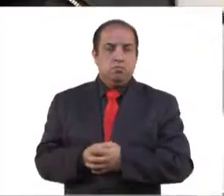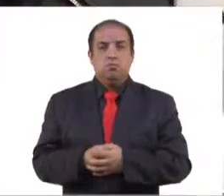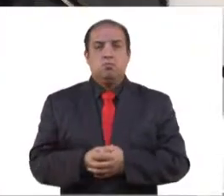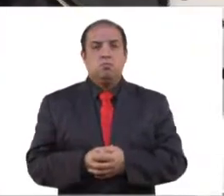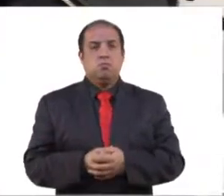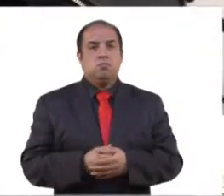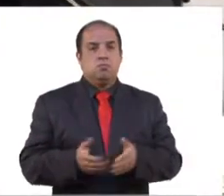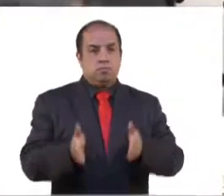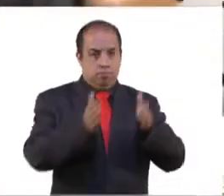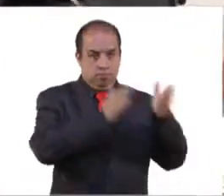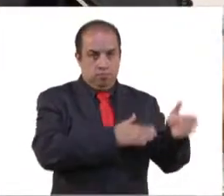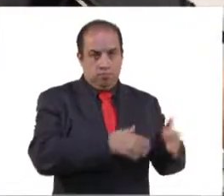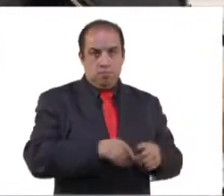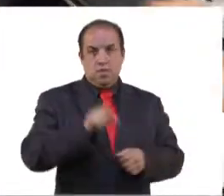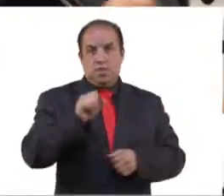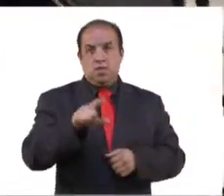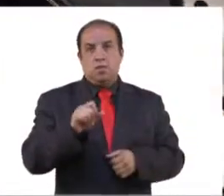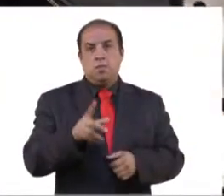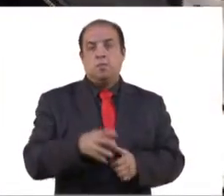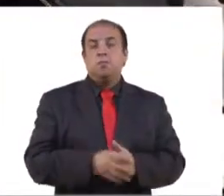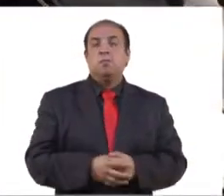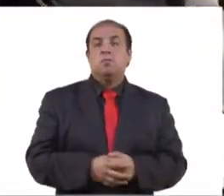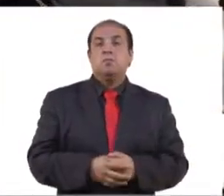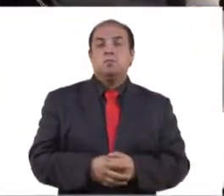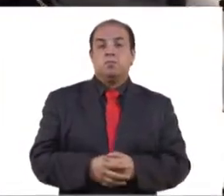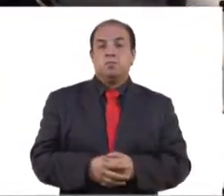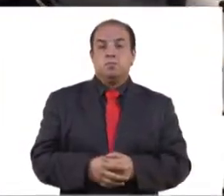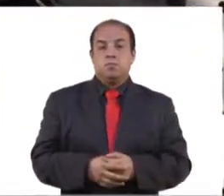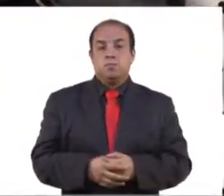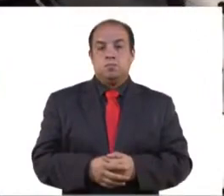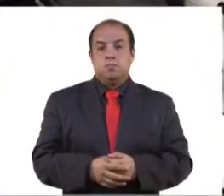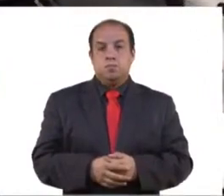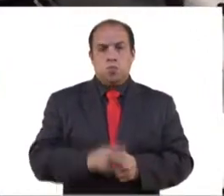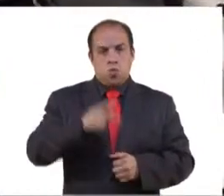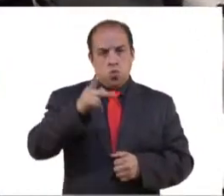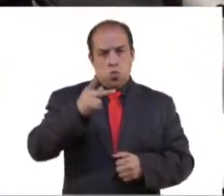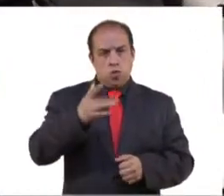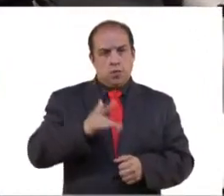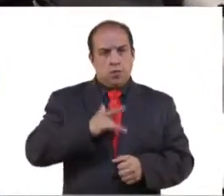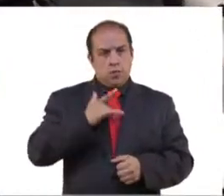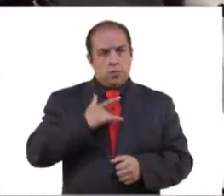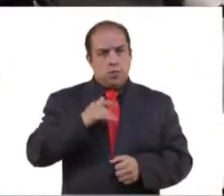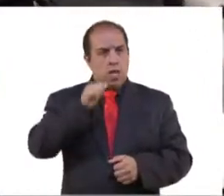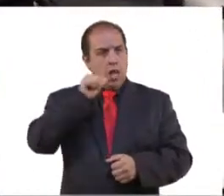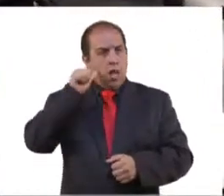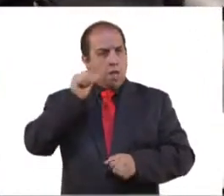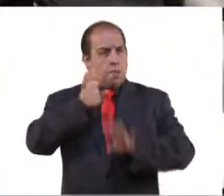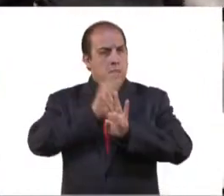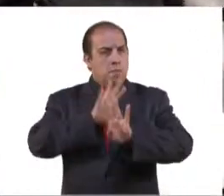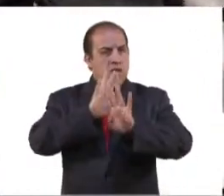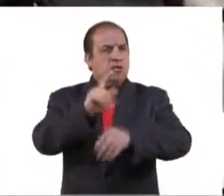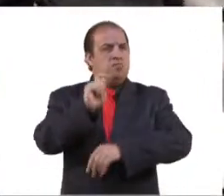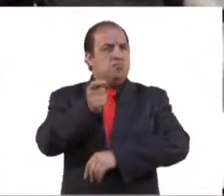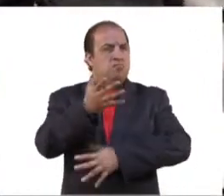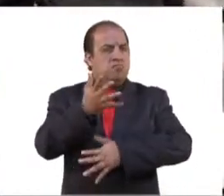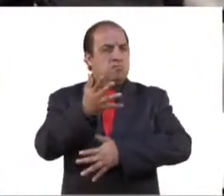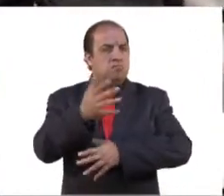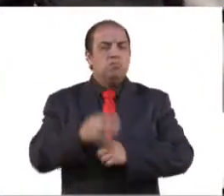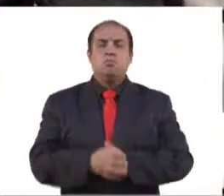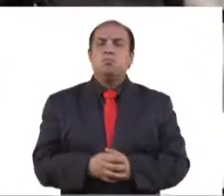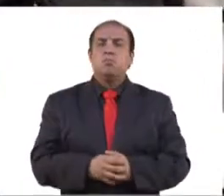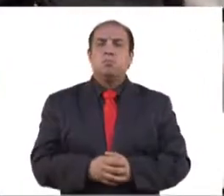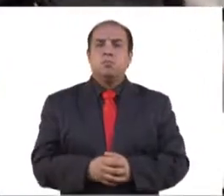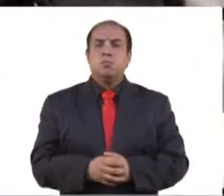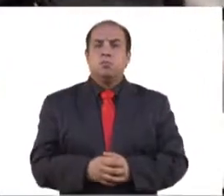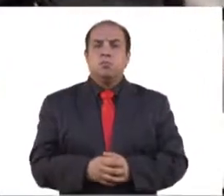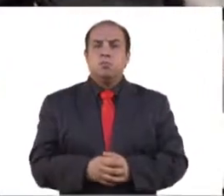segundo, ahora sí, los saldos de la, bueno, digamos, su análisis de lo que fue la marcha del día de ayer, cómo vislumbró todo